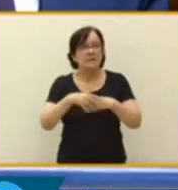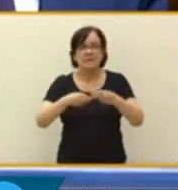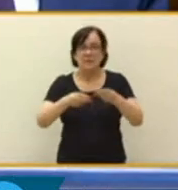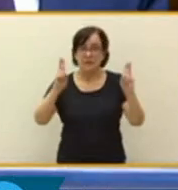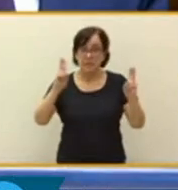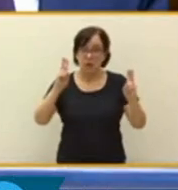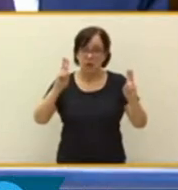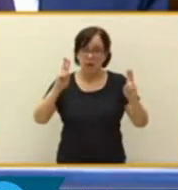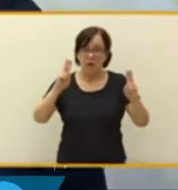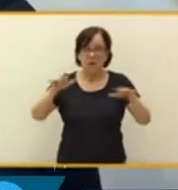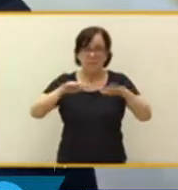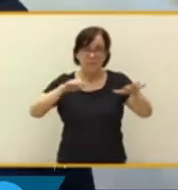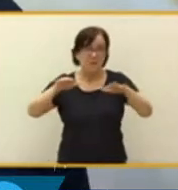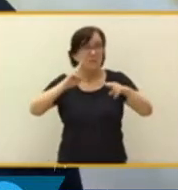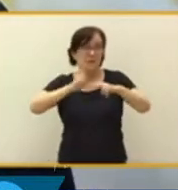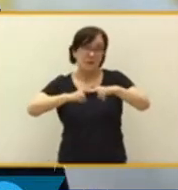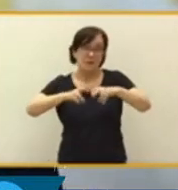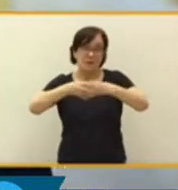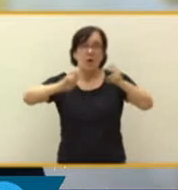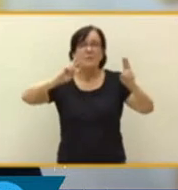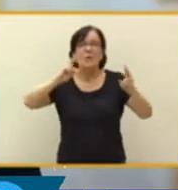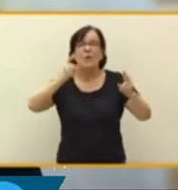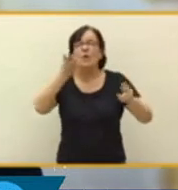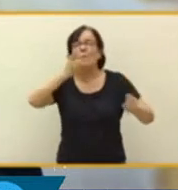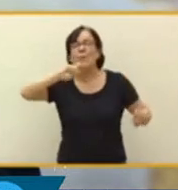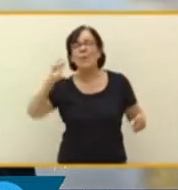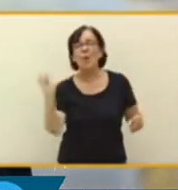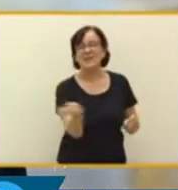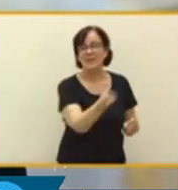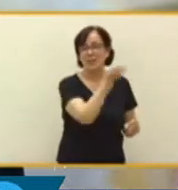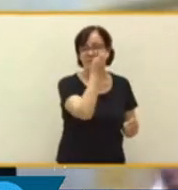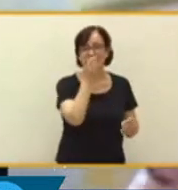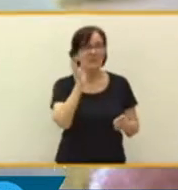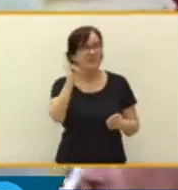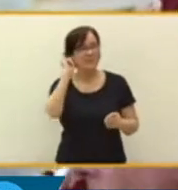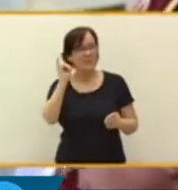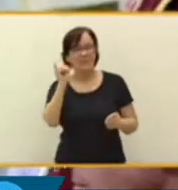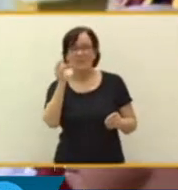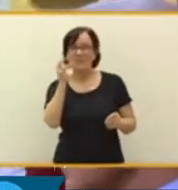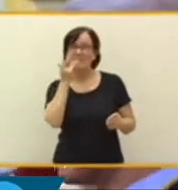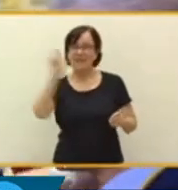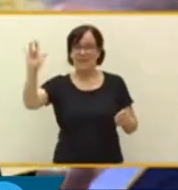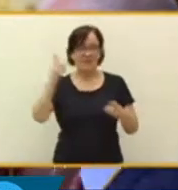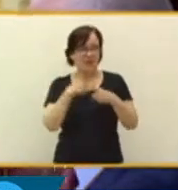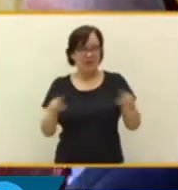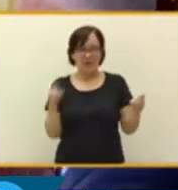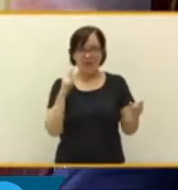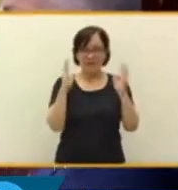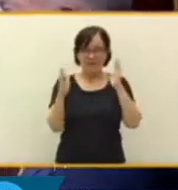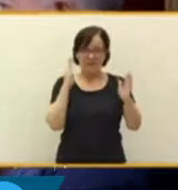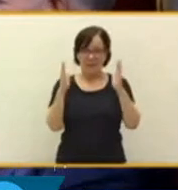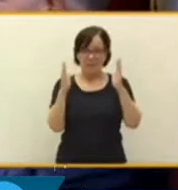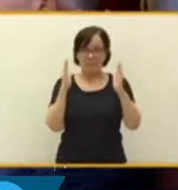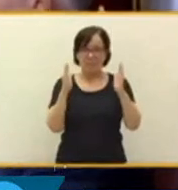no sé, poco menos que la pata del CIF, van efectivamente sacando muertos, les importa absolutamente nada, se limitan